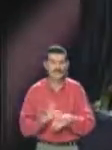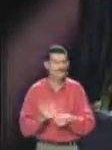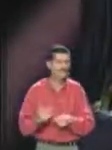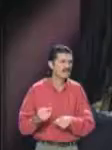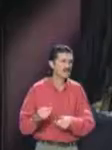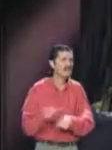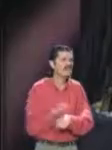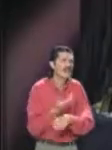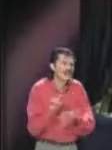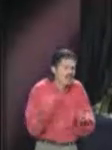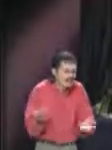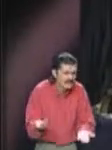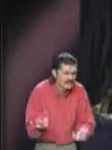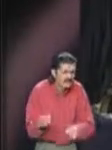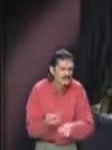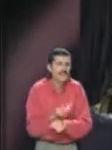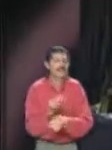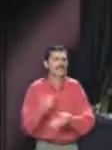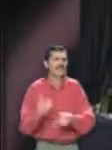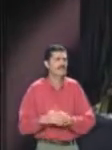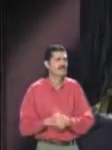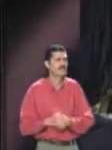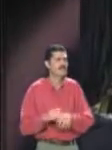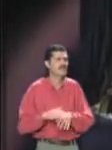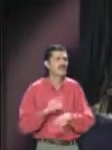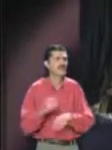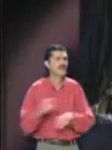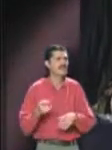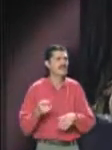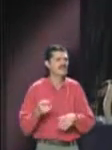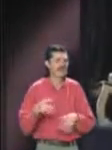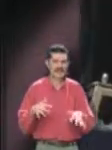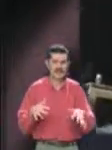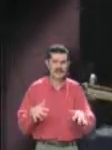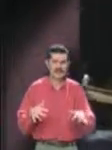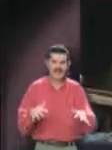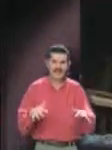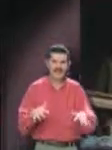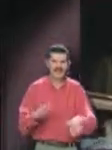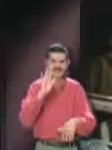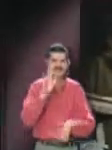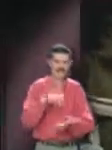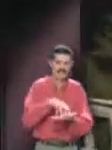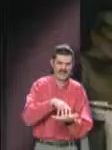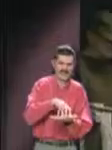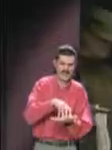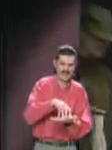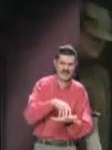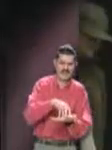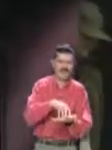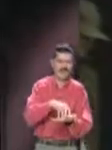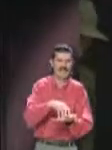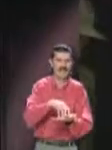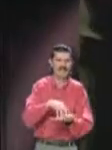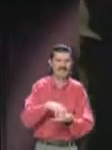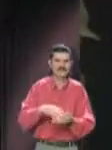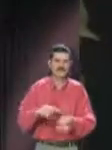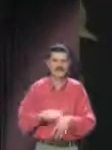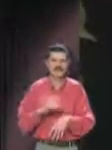¡Ay, pero qué te pasa, hombrecito temblorín? ¿Por qué tiemblas tanto? Pareces